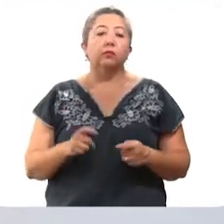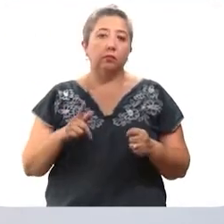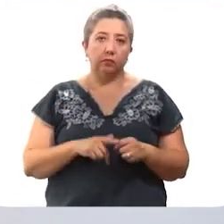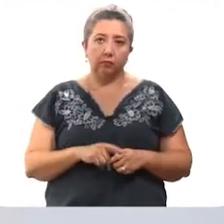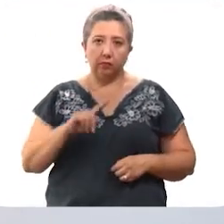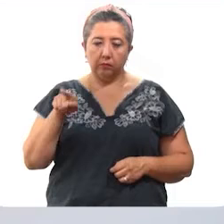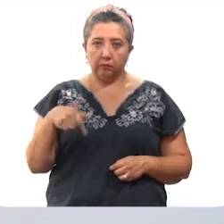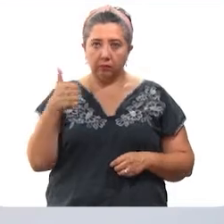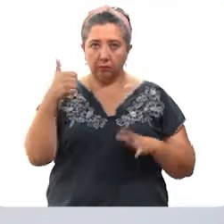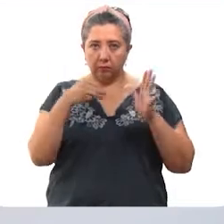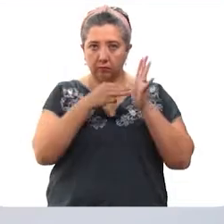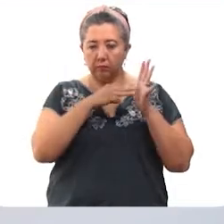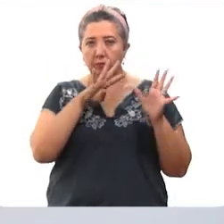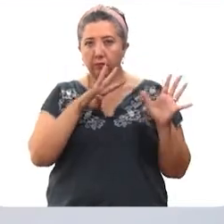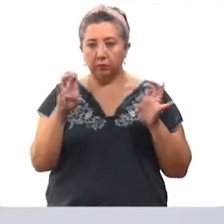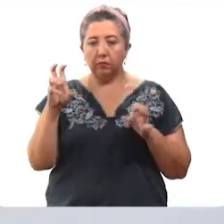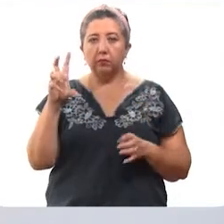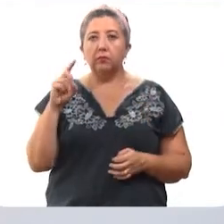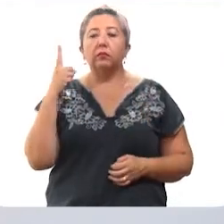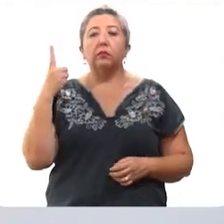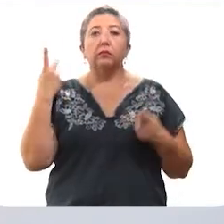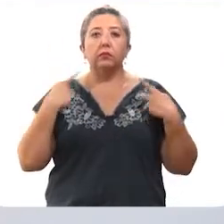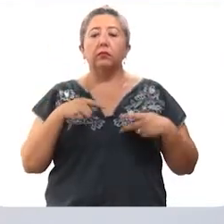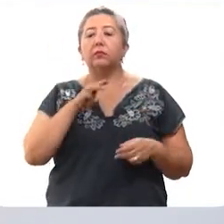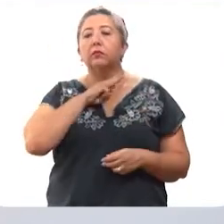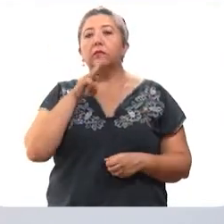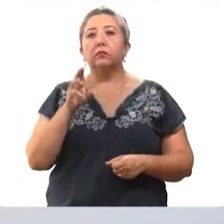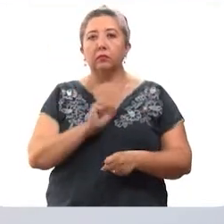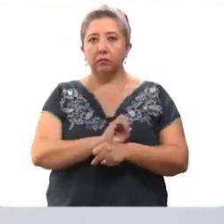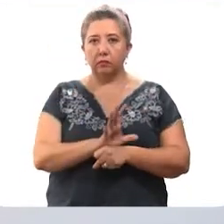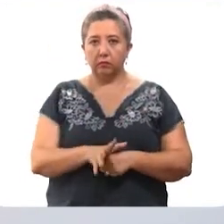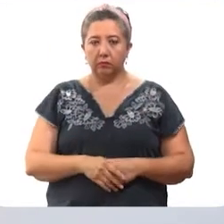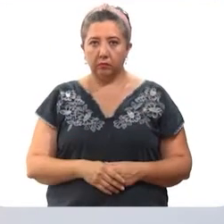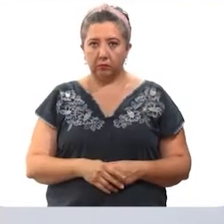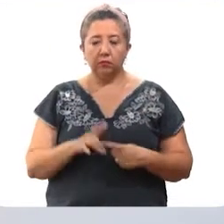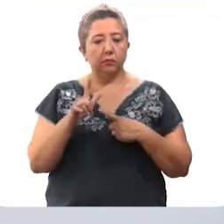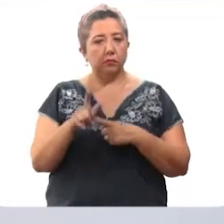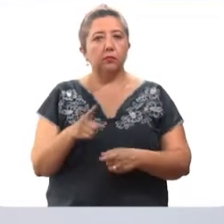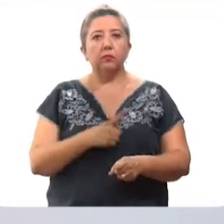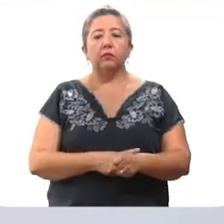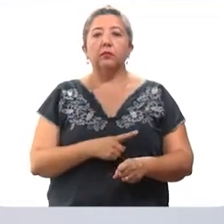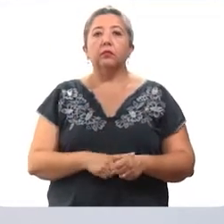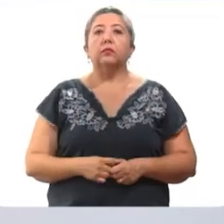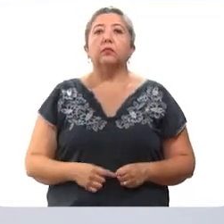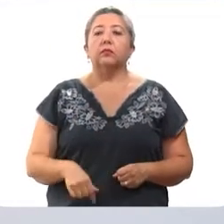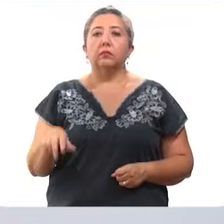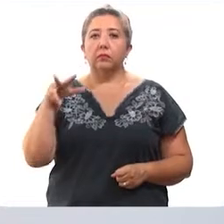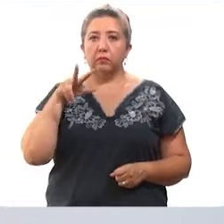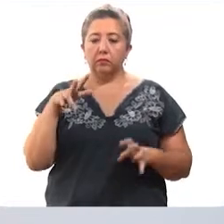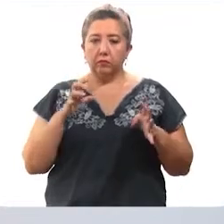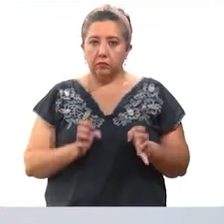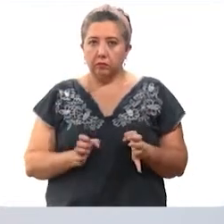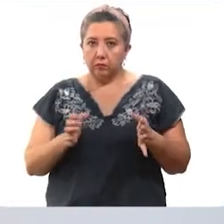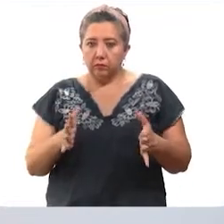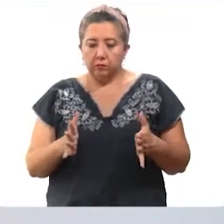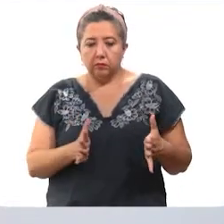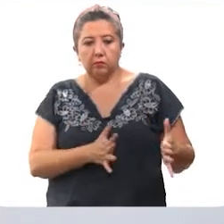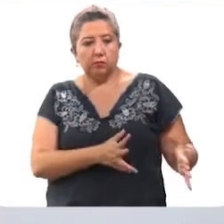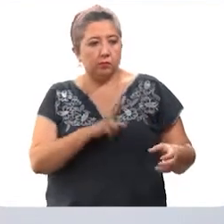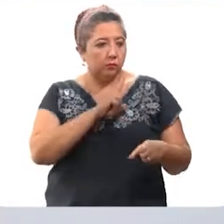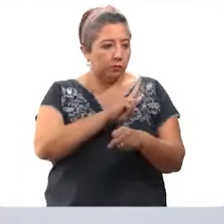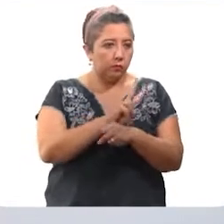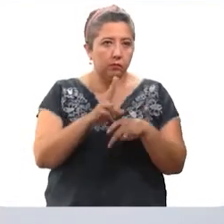total, son 6.931 las personas fallecidas a causa del coronavirus. De los casos activos, 18 están estables,